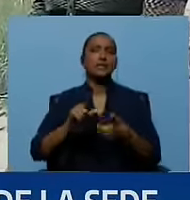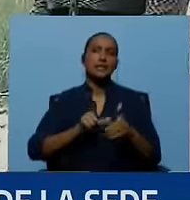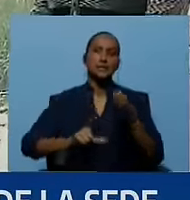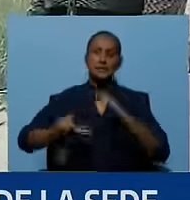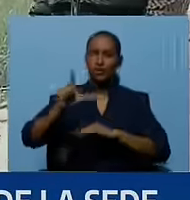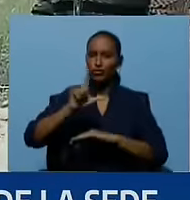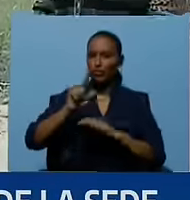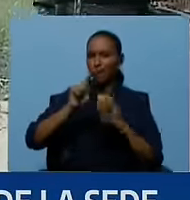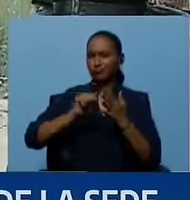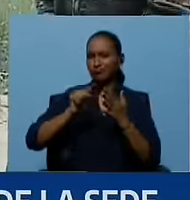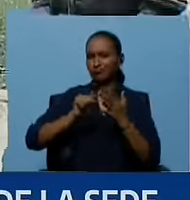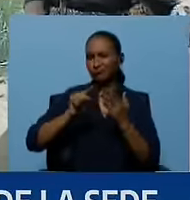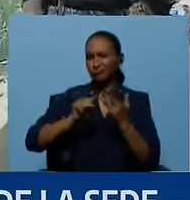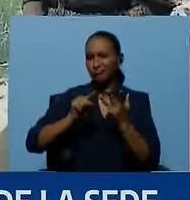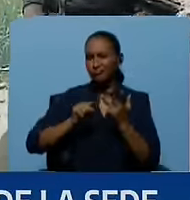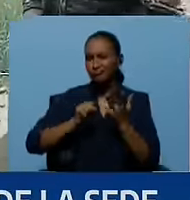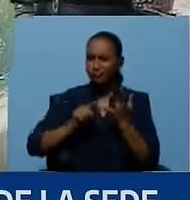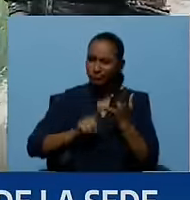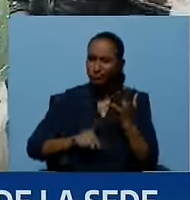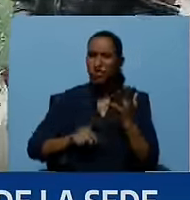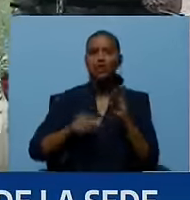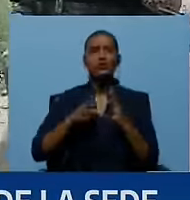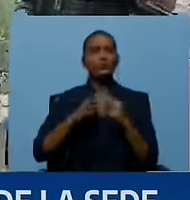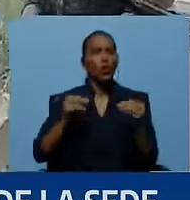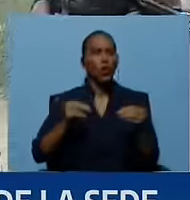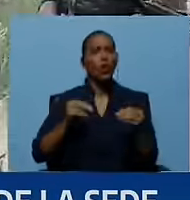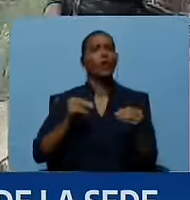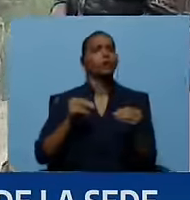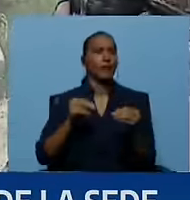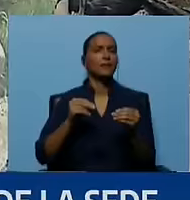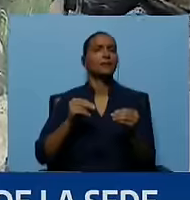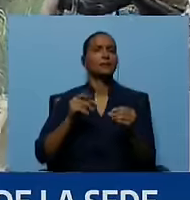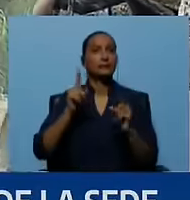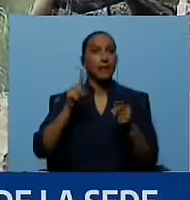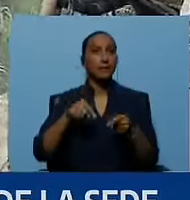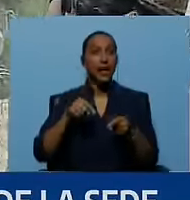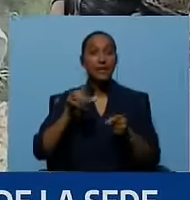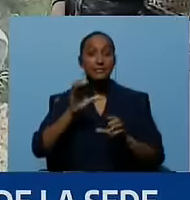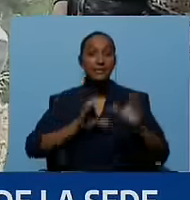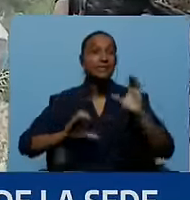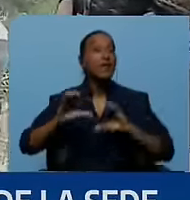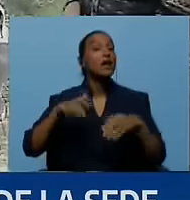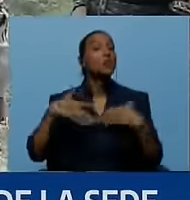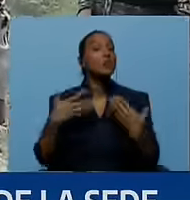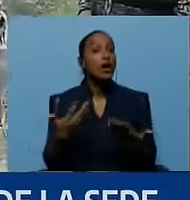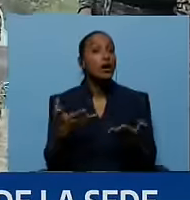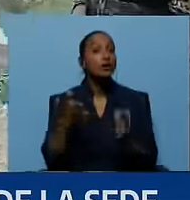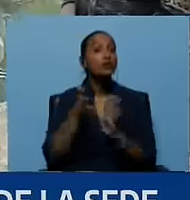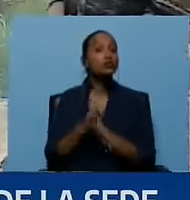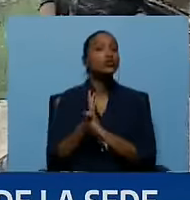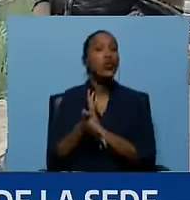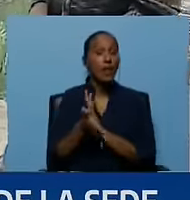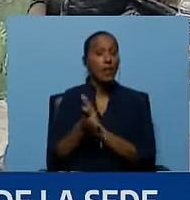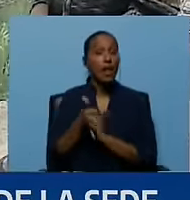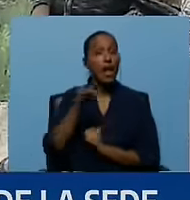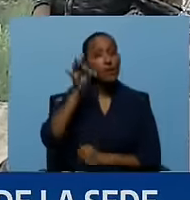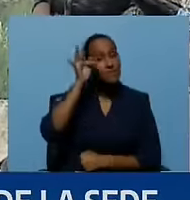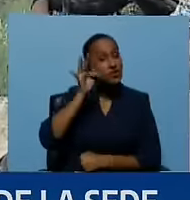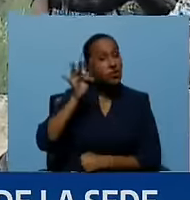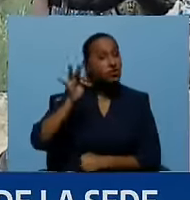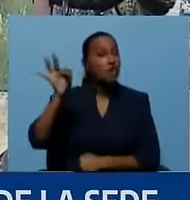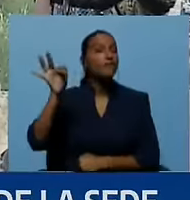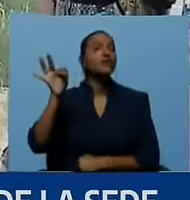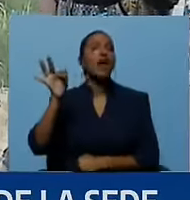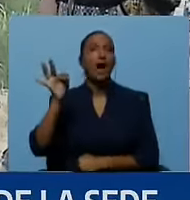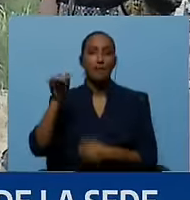también, presidente, licenciatura en energía atómica. Vamos a tener la madre de las ciencias, que es la licenciatura en fisiología, en filosofía, y así también